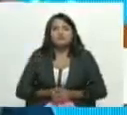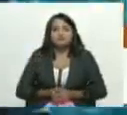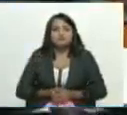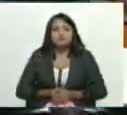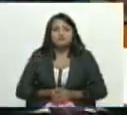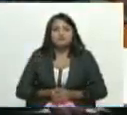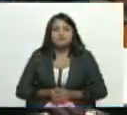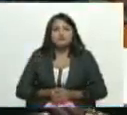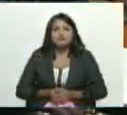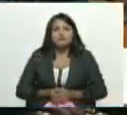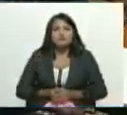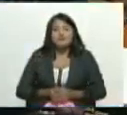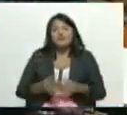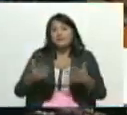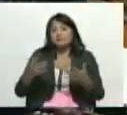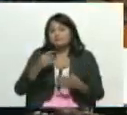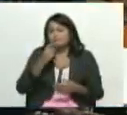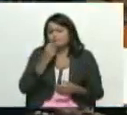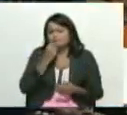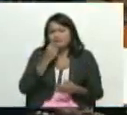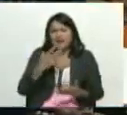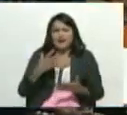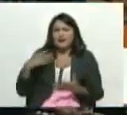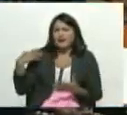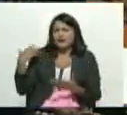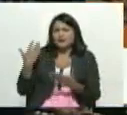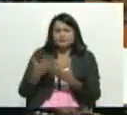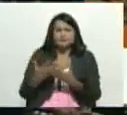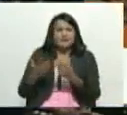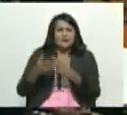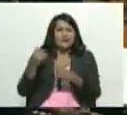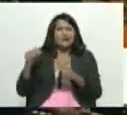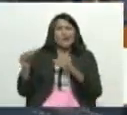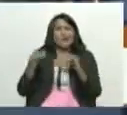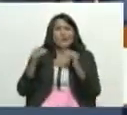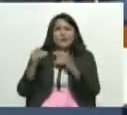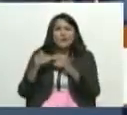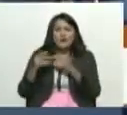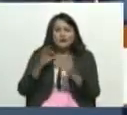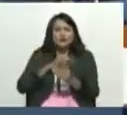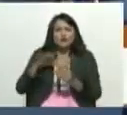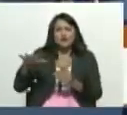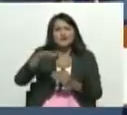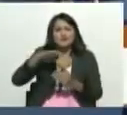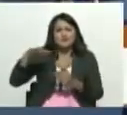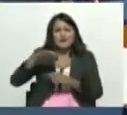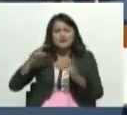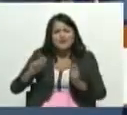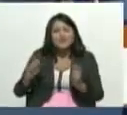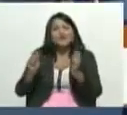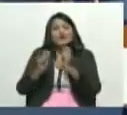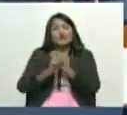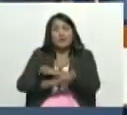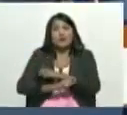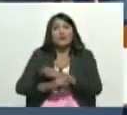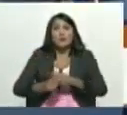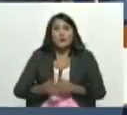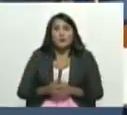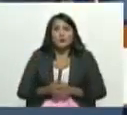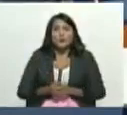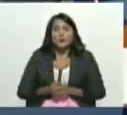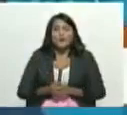esta hermosa aventura de construir la igualdad y de transformar a la sociedad de tal manera que el carácter épico